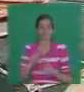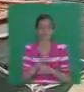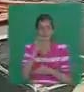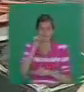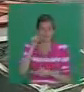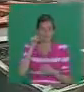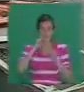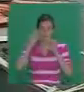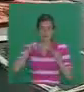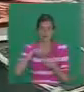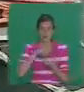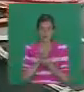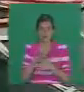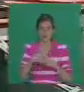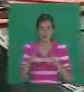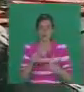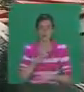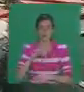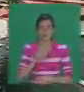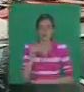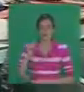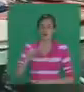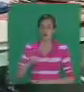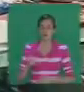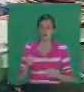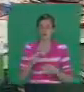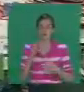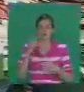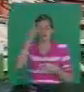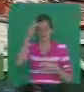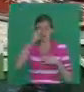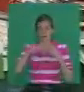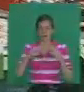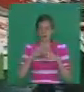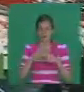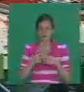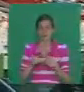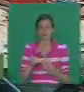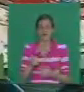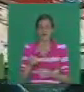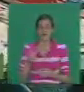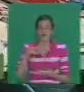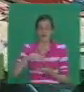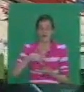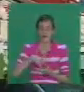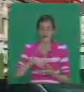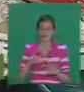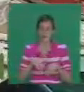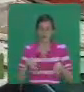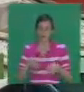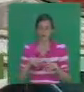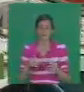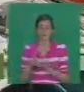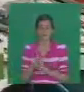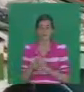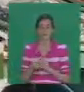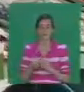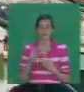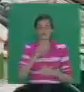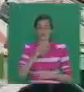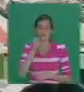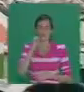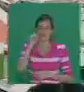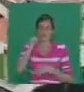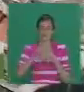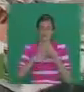Usuarios del Sistema Nacional de Medios Públicos, nos encontramos desde Puerto Cabello, Estado Carabobo, exactamente en la Agrotienda Socialista, donde se está